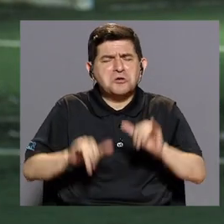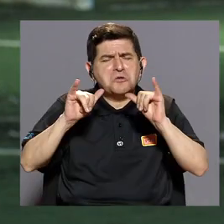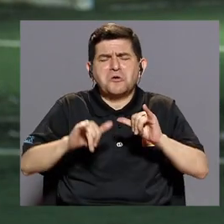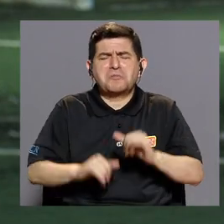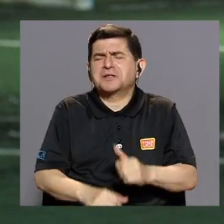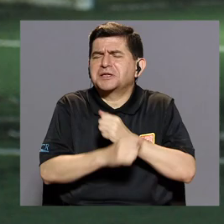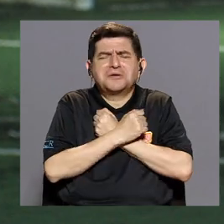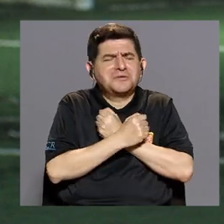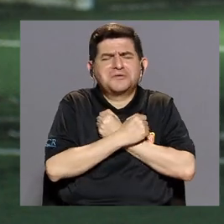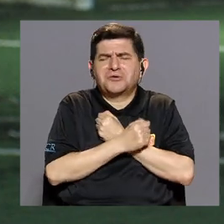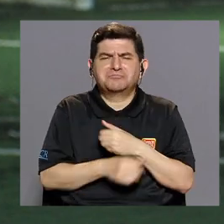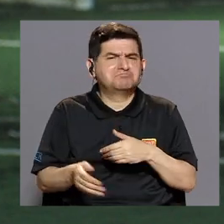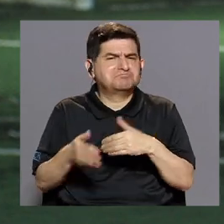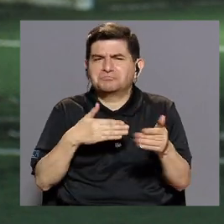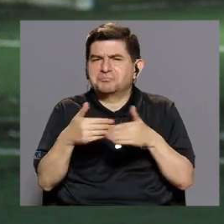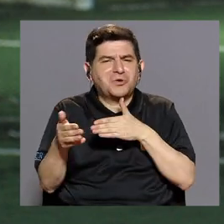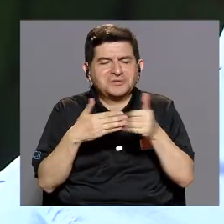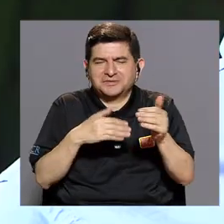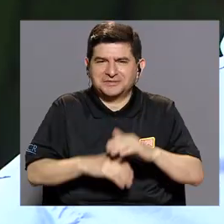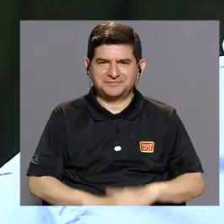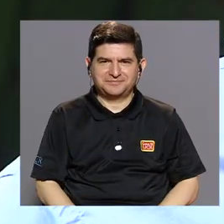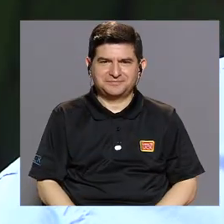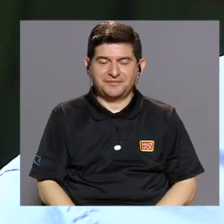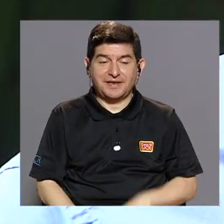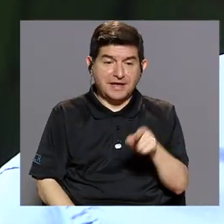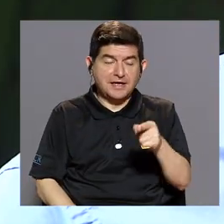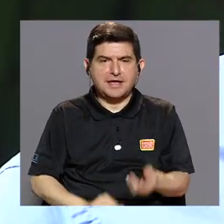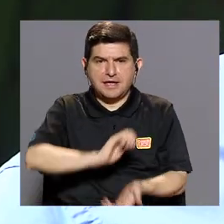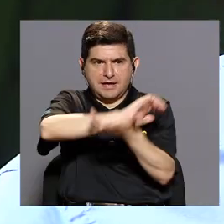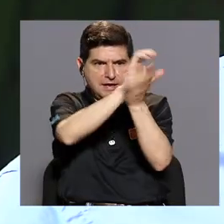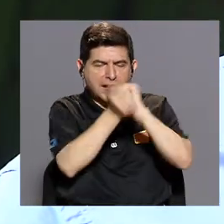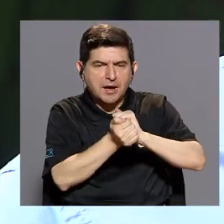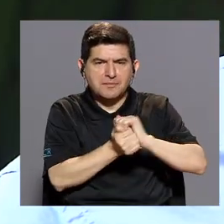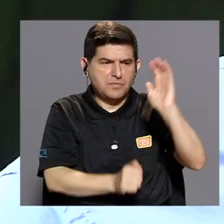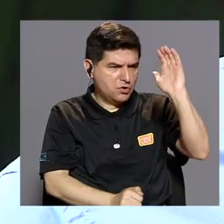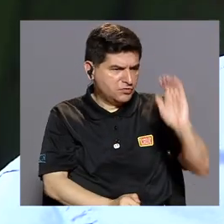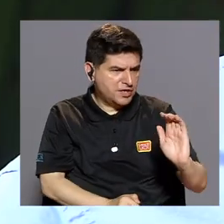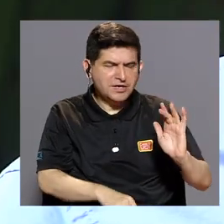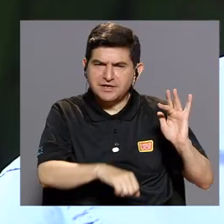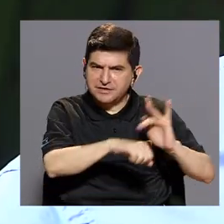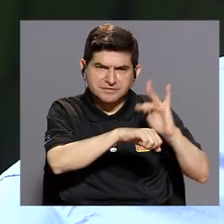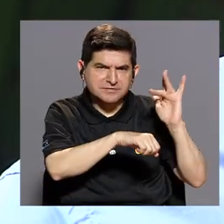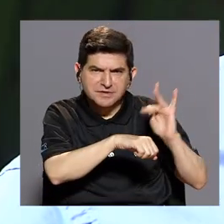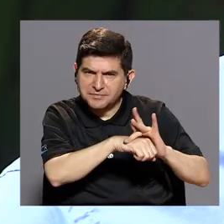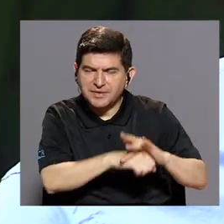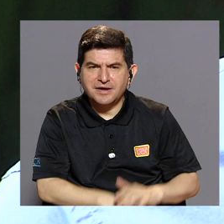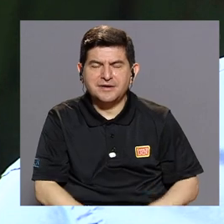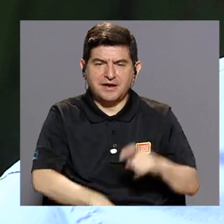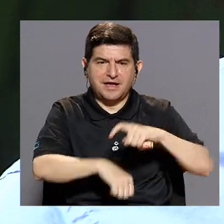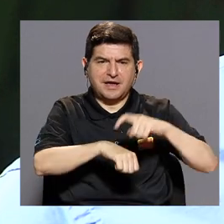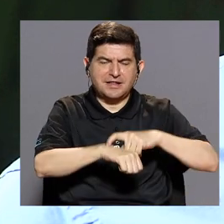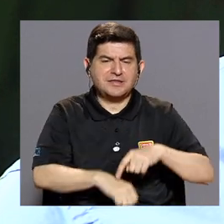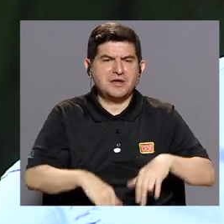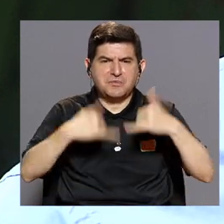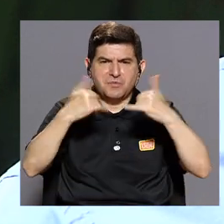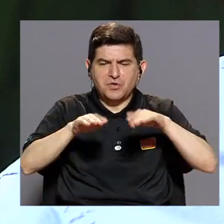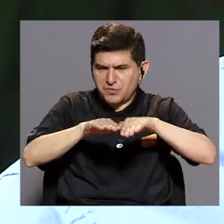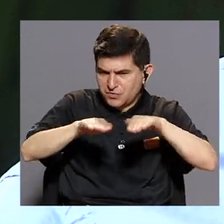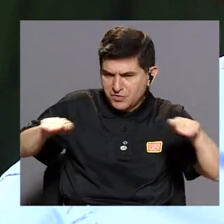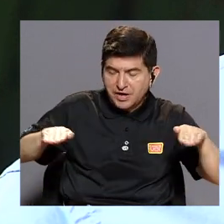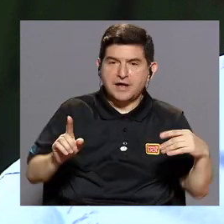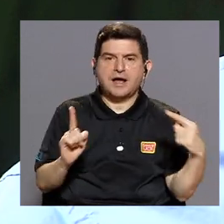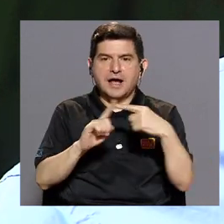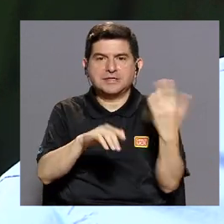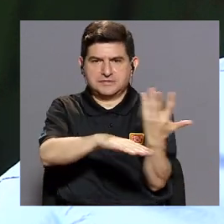nada. Sí. ¿Cómo es ese salto de esa infancia temprana en la época del planché